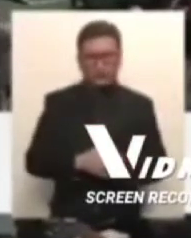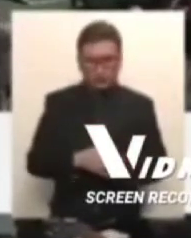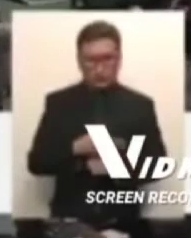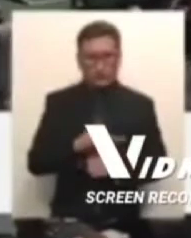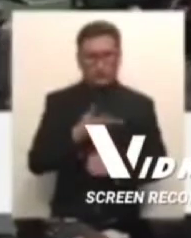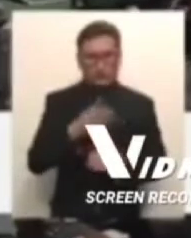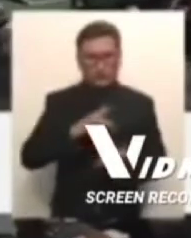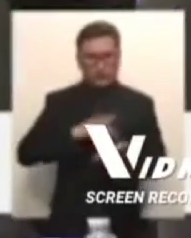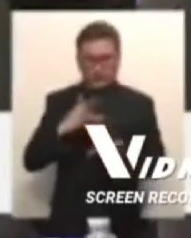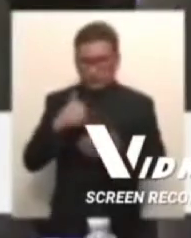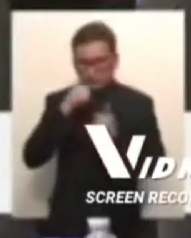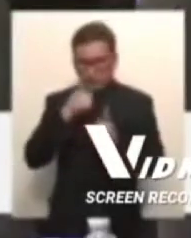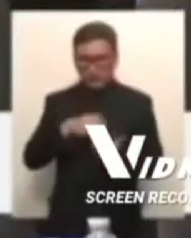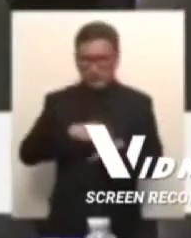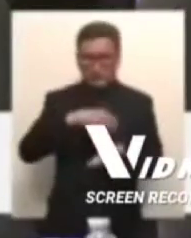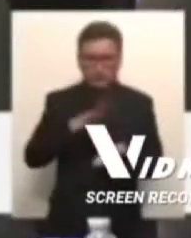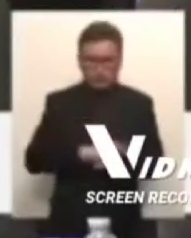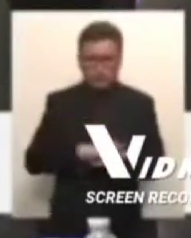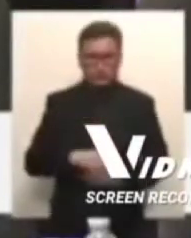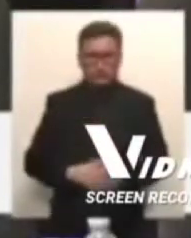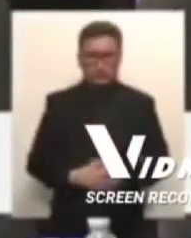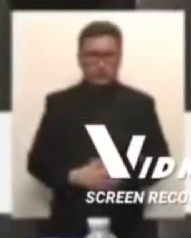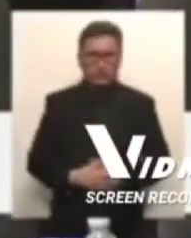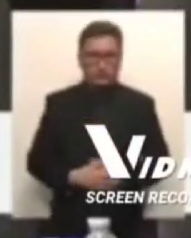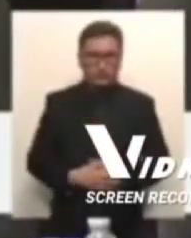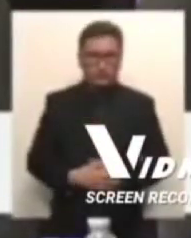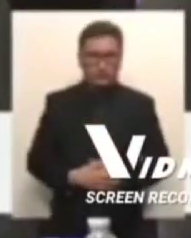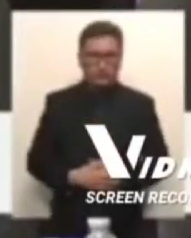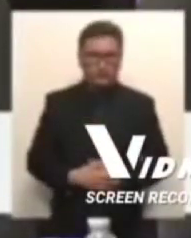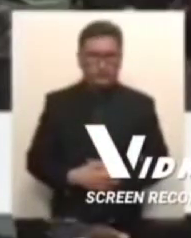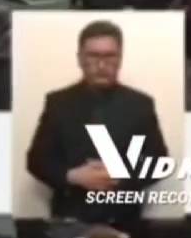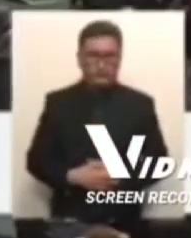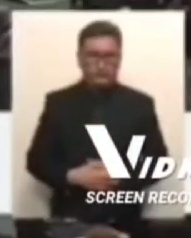por su atención. Pido que conste en el acta.